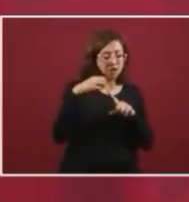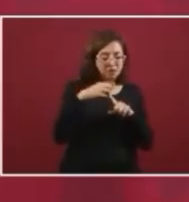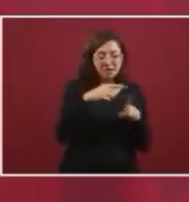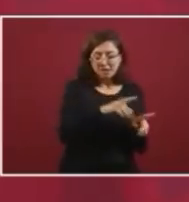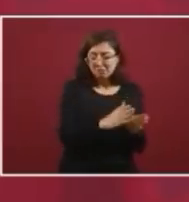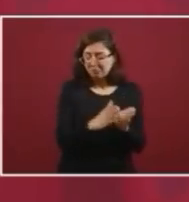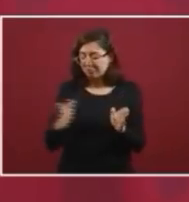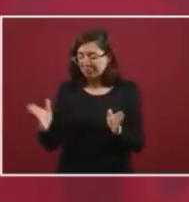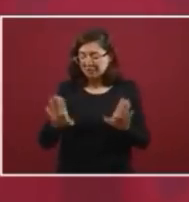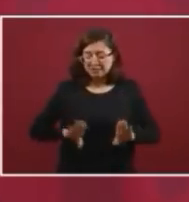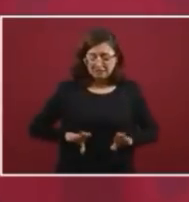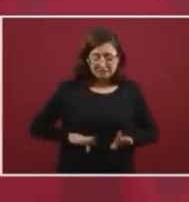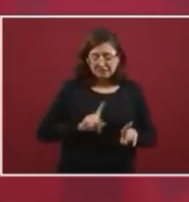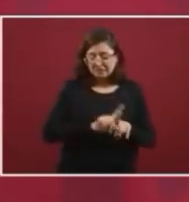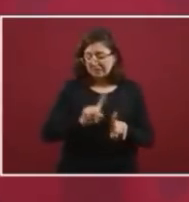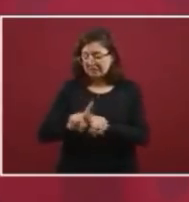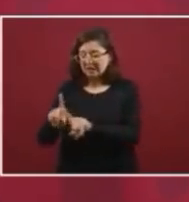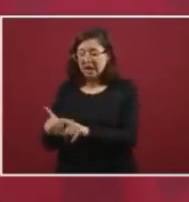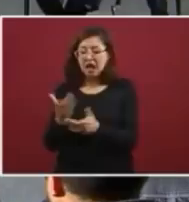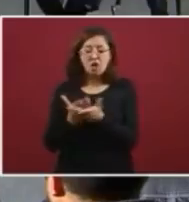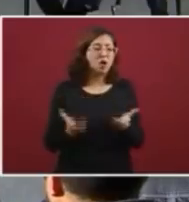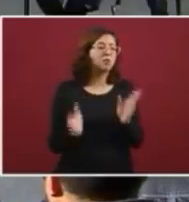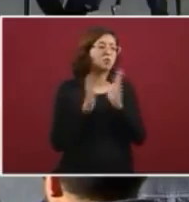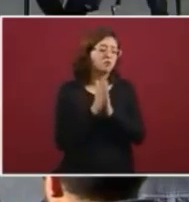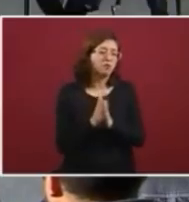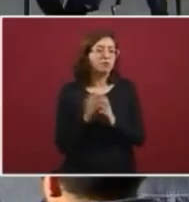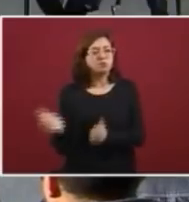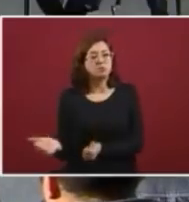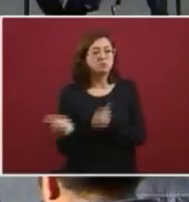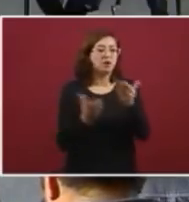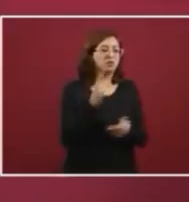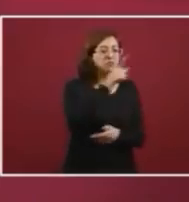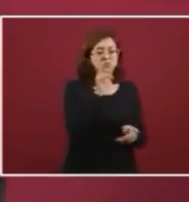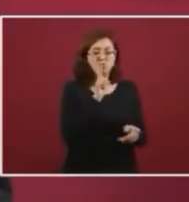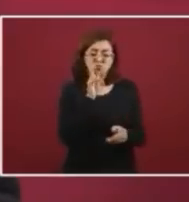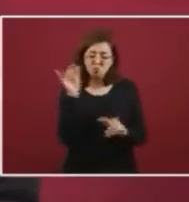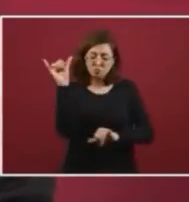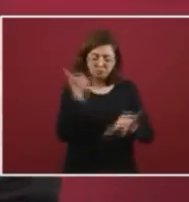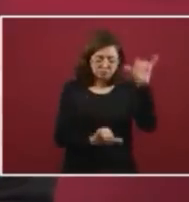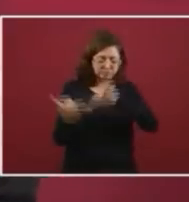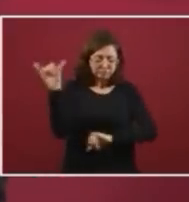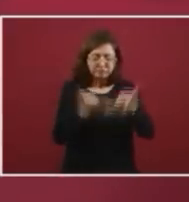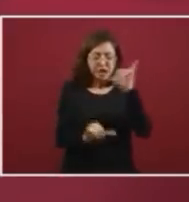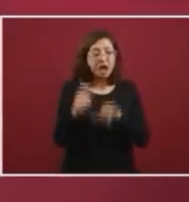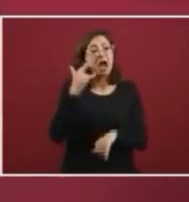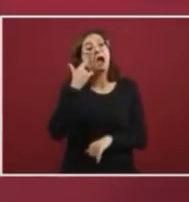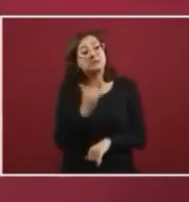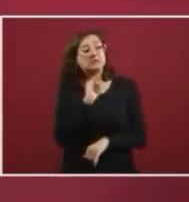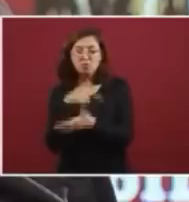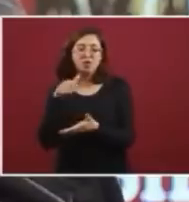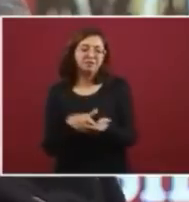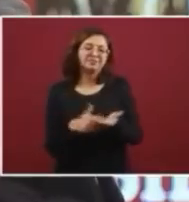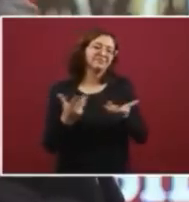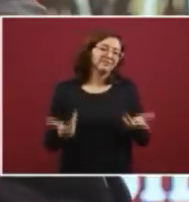características y ahora necesito que apliques el E-Trace y otras investigaciones complementarias para saber esas armas de dónde